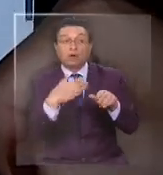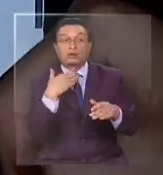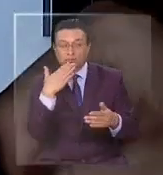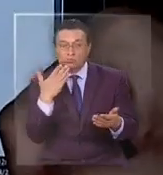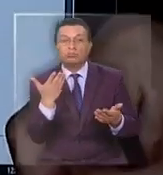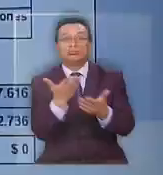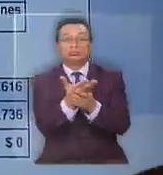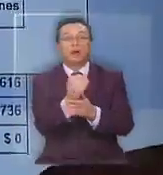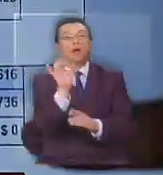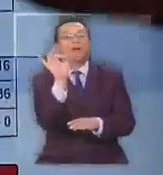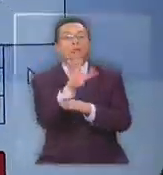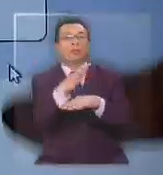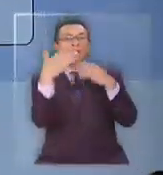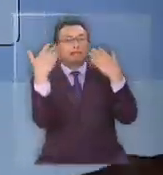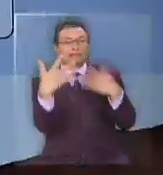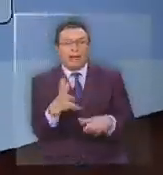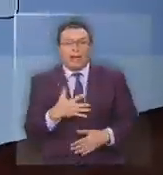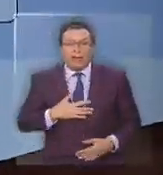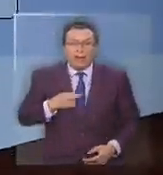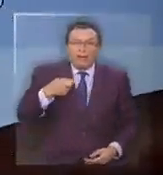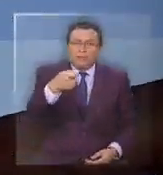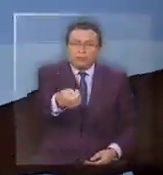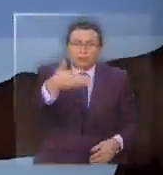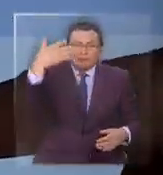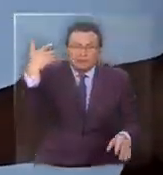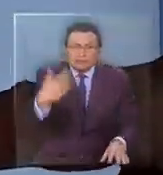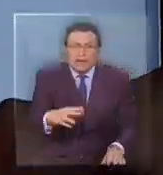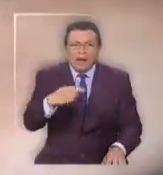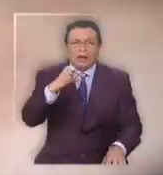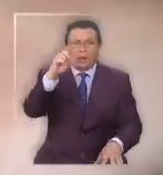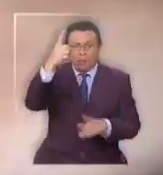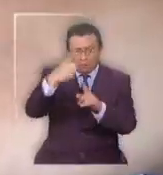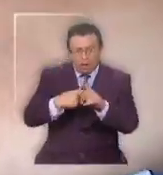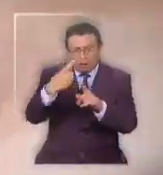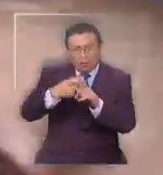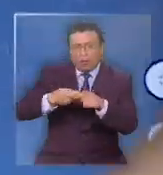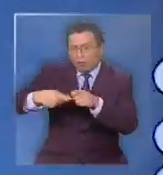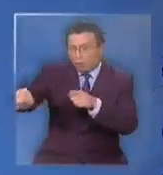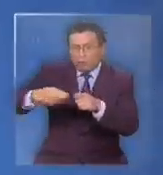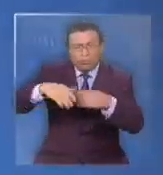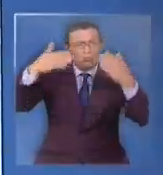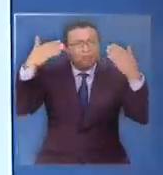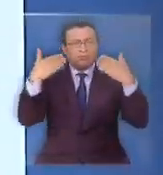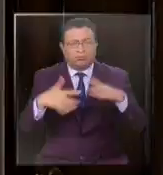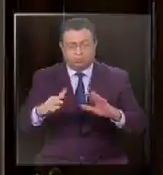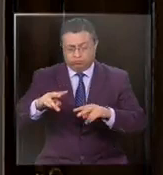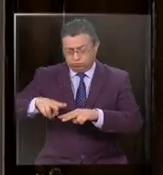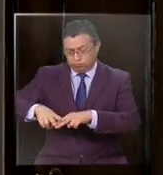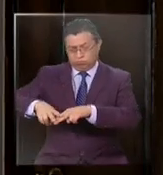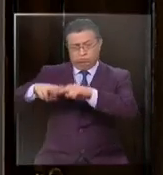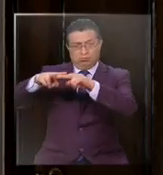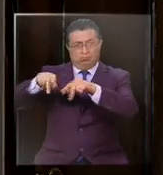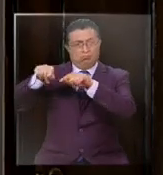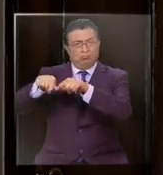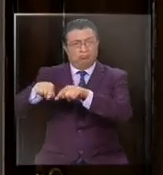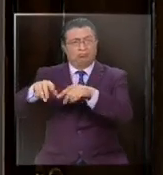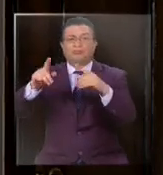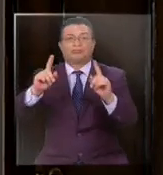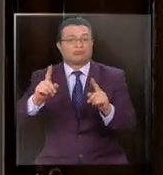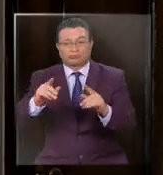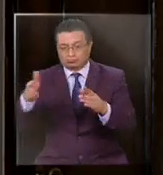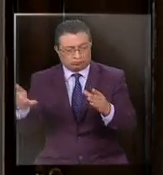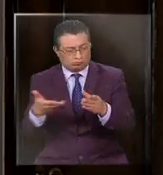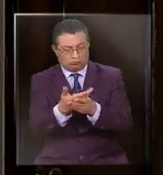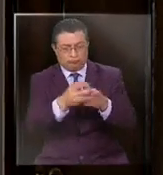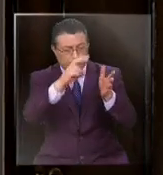enviando dinero que ya cancelé a la ISAPRE por un plan mensual respecto de un monto que debería no